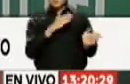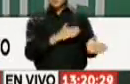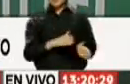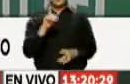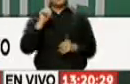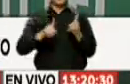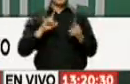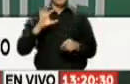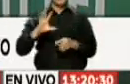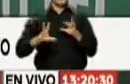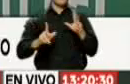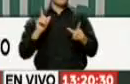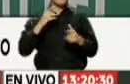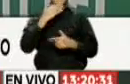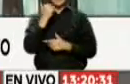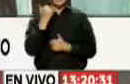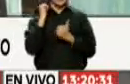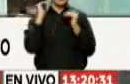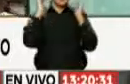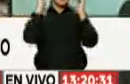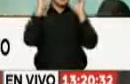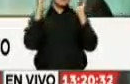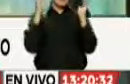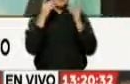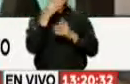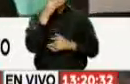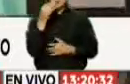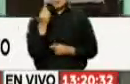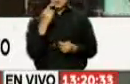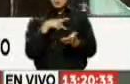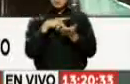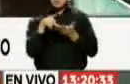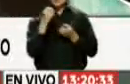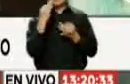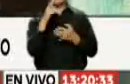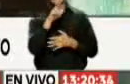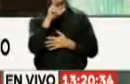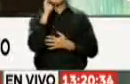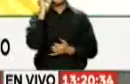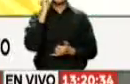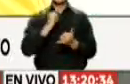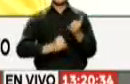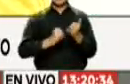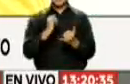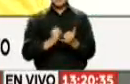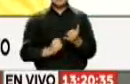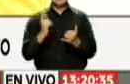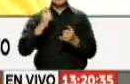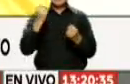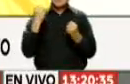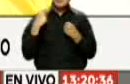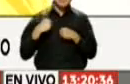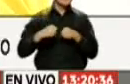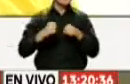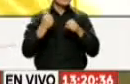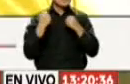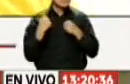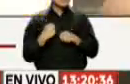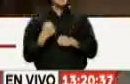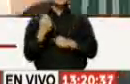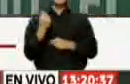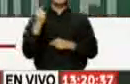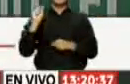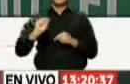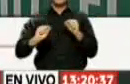actos de corrupción, no ha mejorado el servicio. El costo real del pasaje en Quito es de 30 centavos. Tenemos que pelear porque está muy bajo el